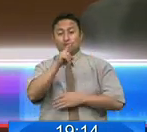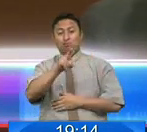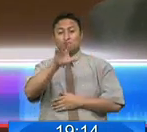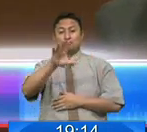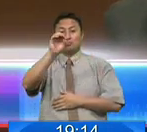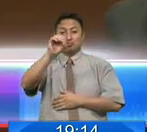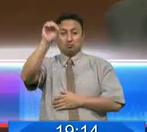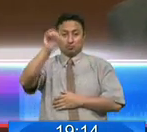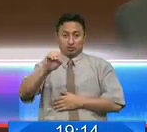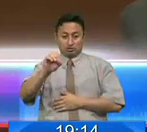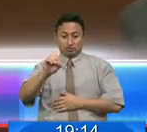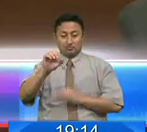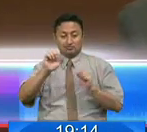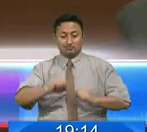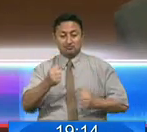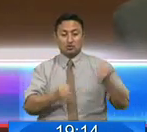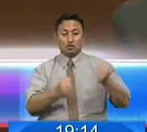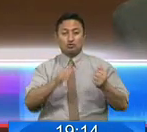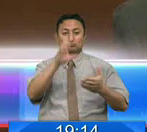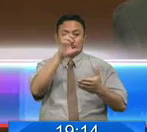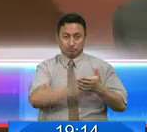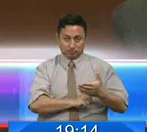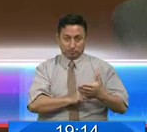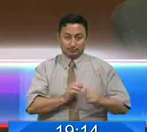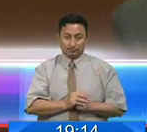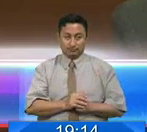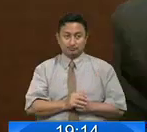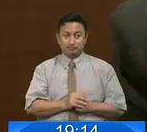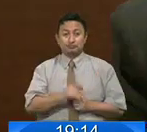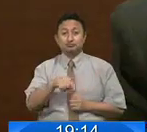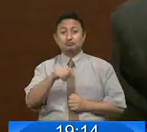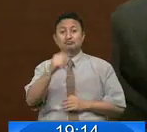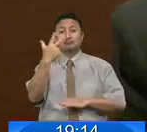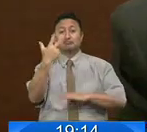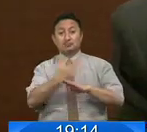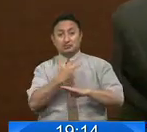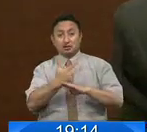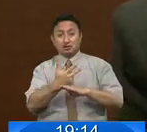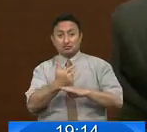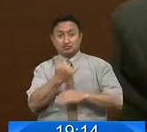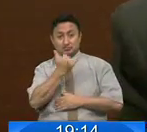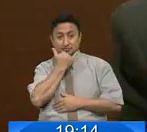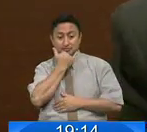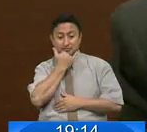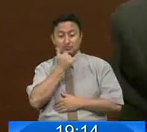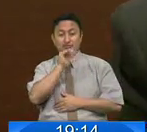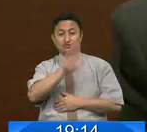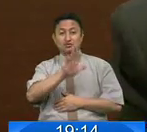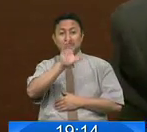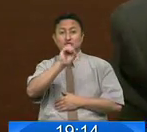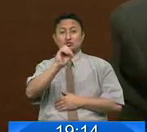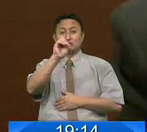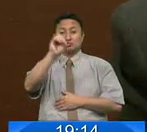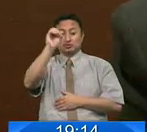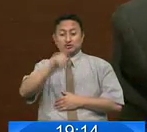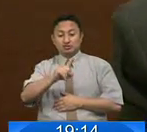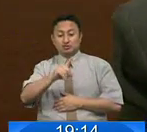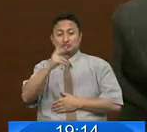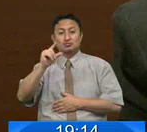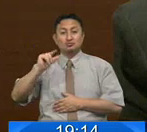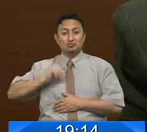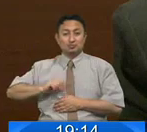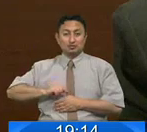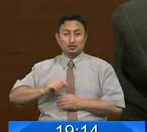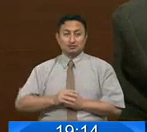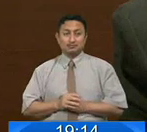y la retención del vehículo y a partir de la tercera vez es el 50 por ciento de la remuneración básica